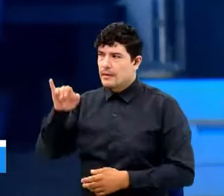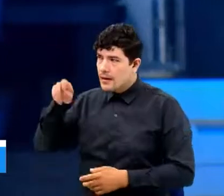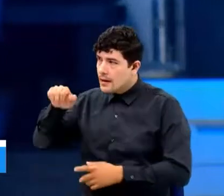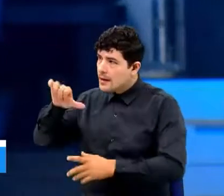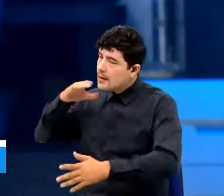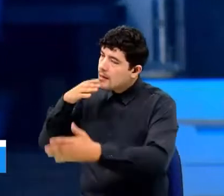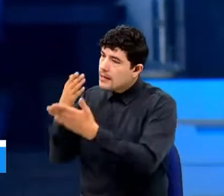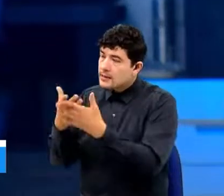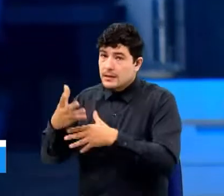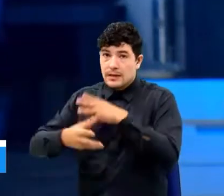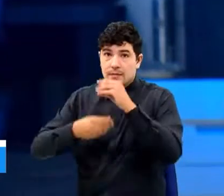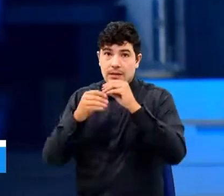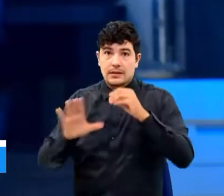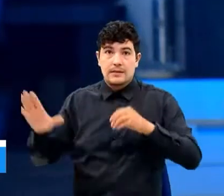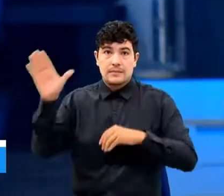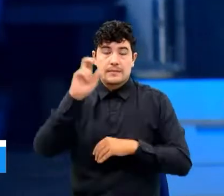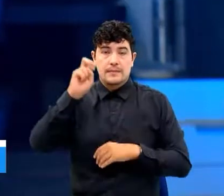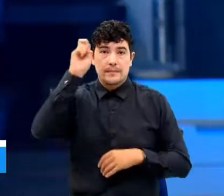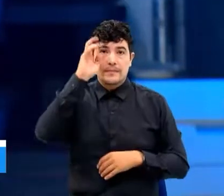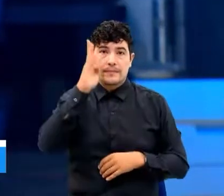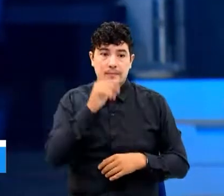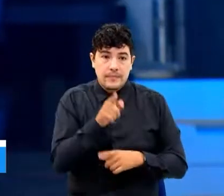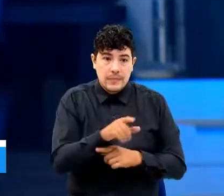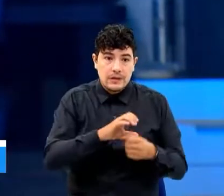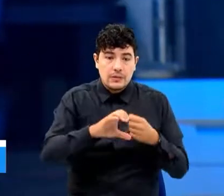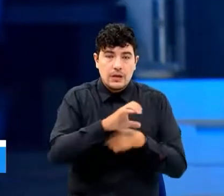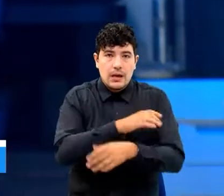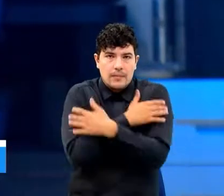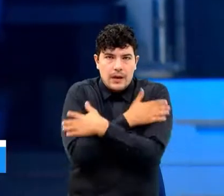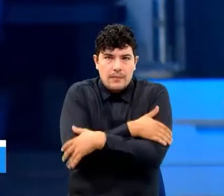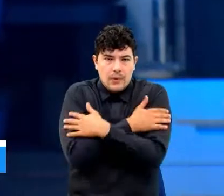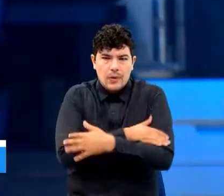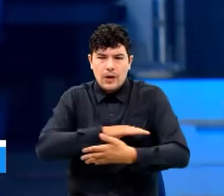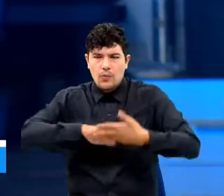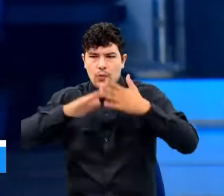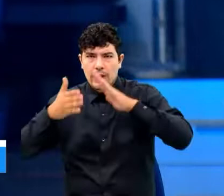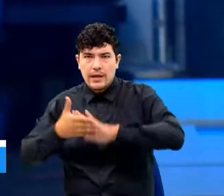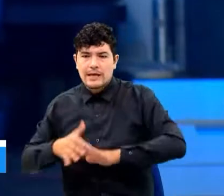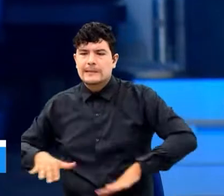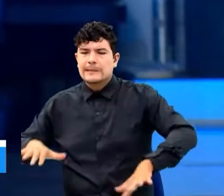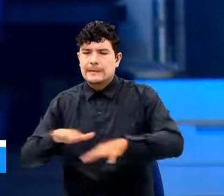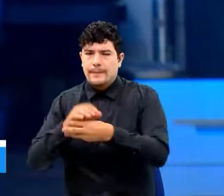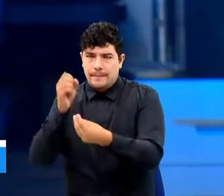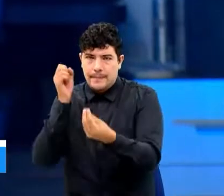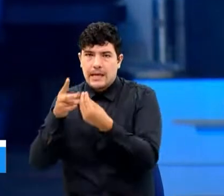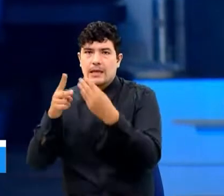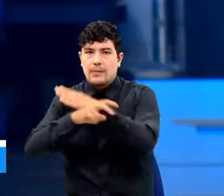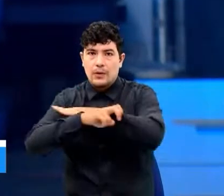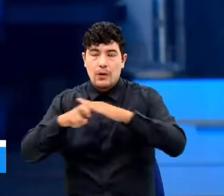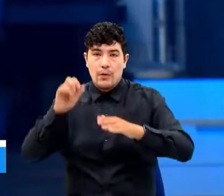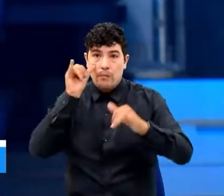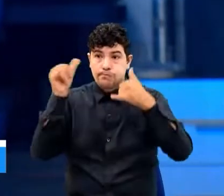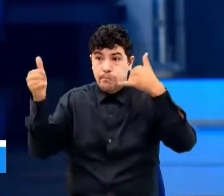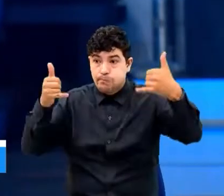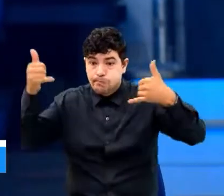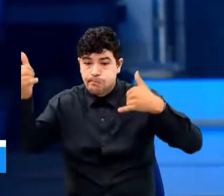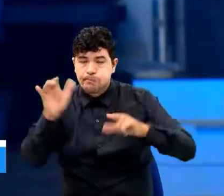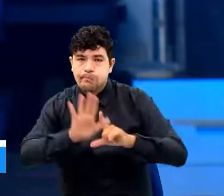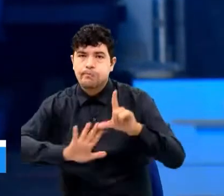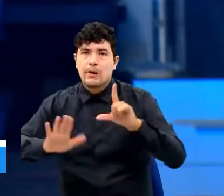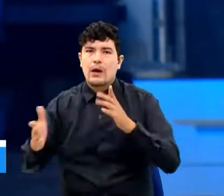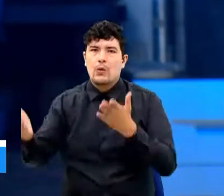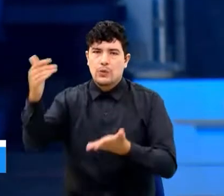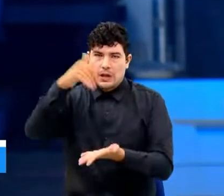Continuamos en Norte de Santander porque en Pamplona nuevamente los comerciantes y la comunidad son víctimas de hurtos. En cámaras de seguridad quedaron registrados